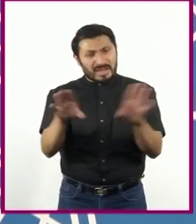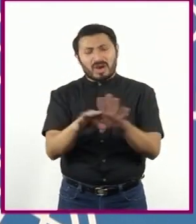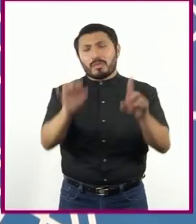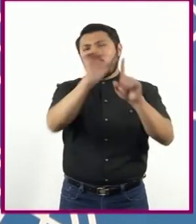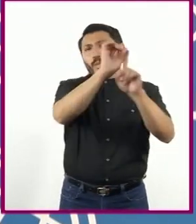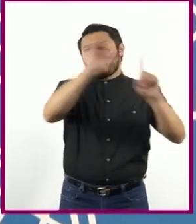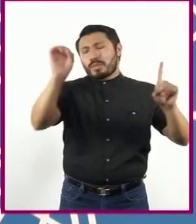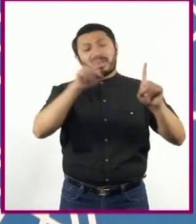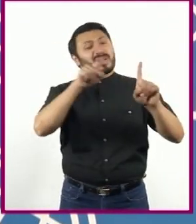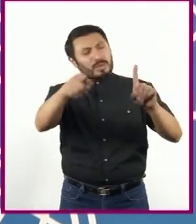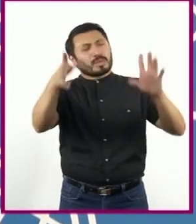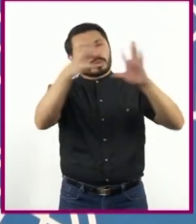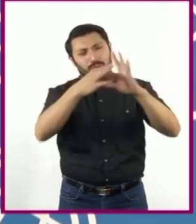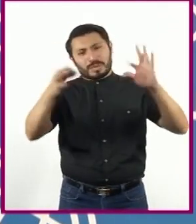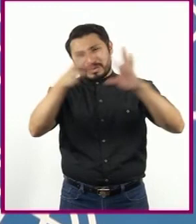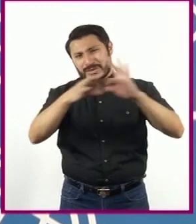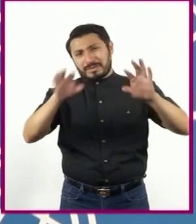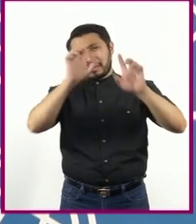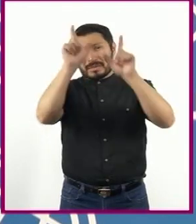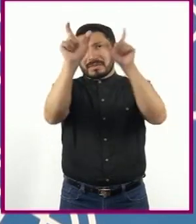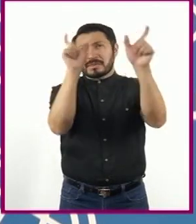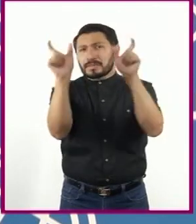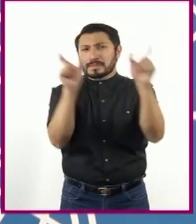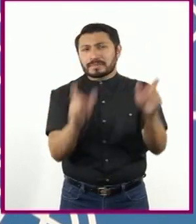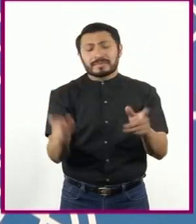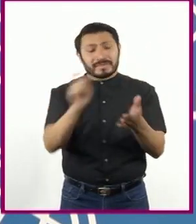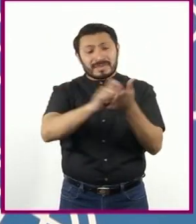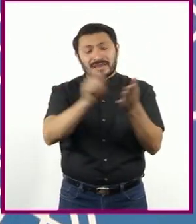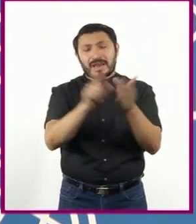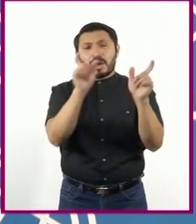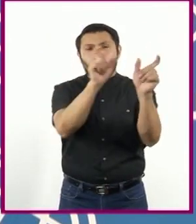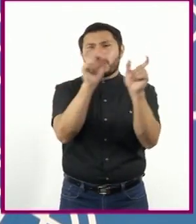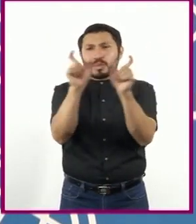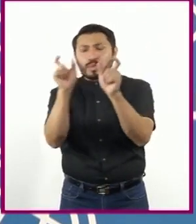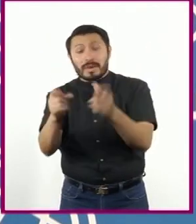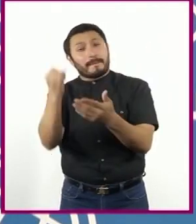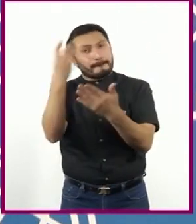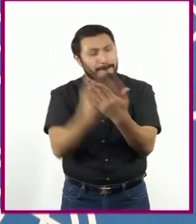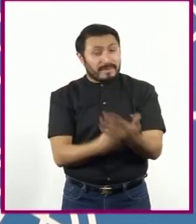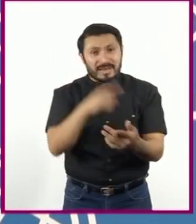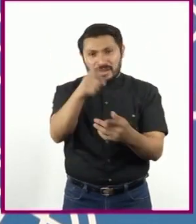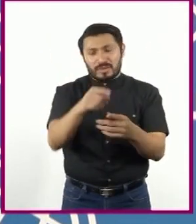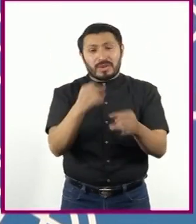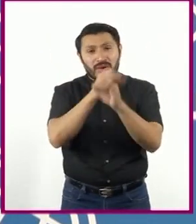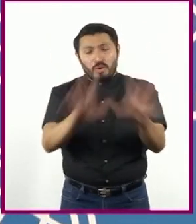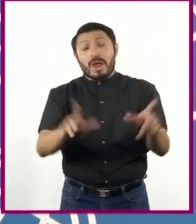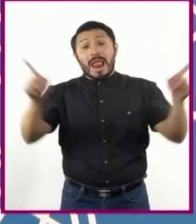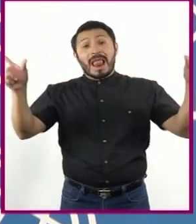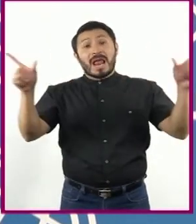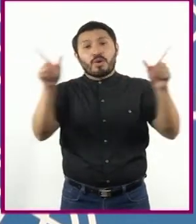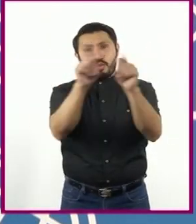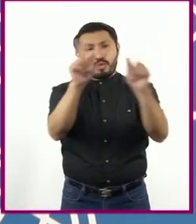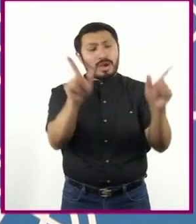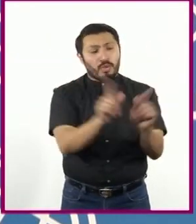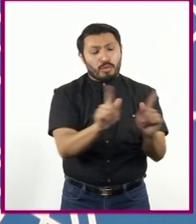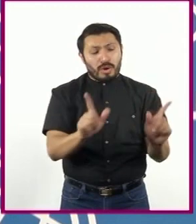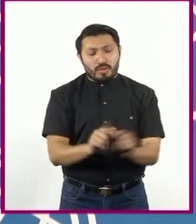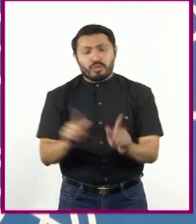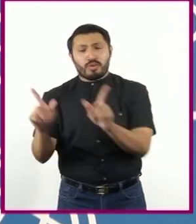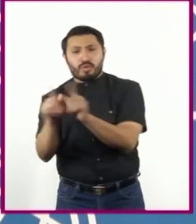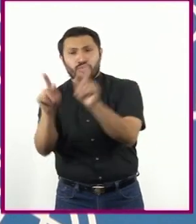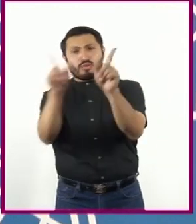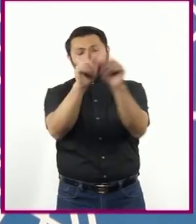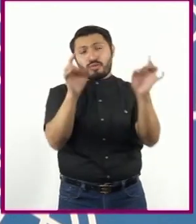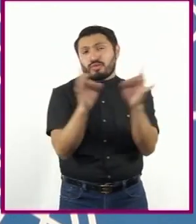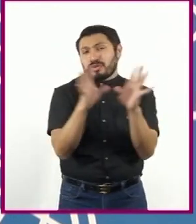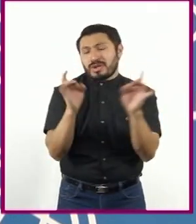o diagrama explicativo con textos cortos e imágenes para sintetizar la información sobre los sucesos